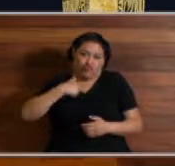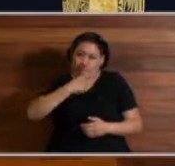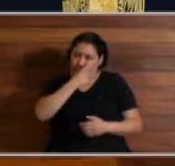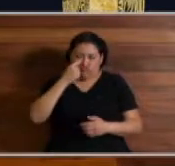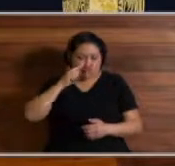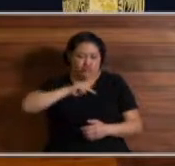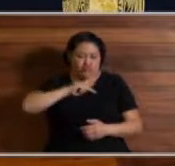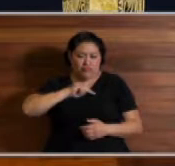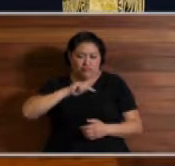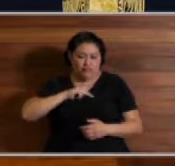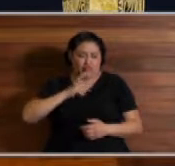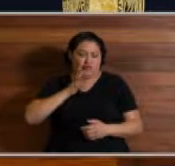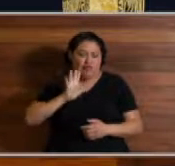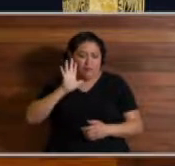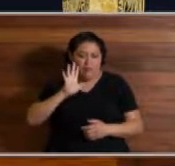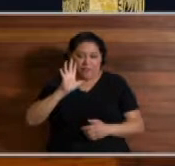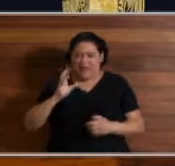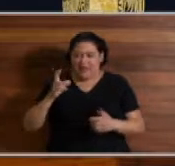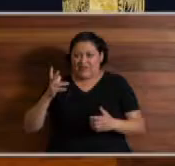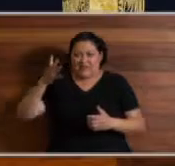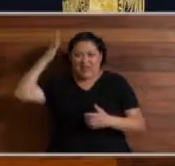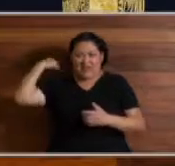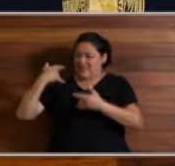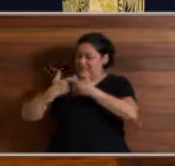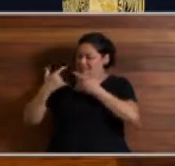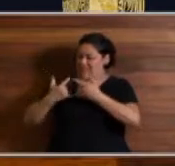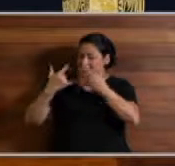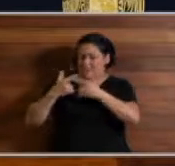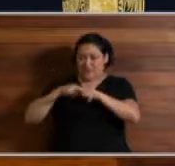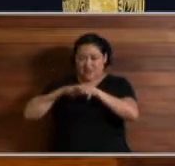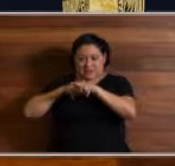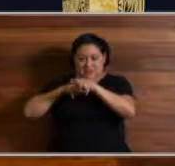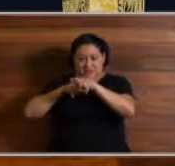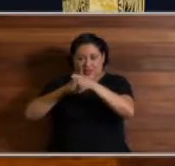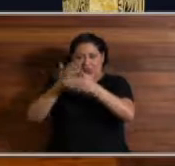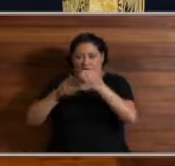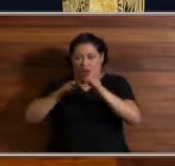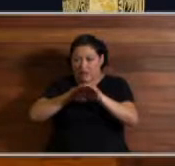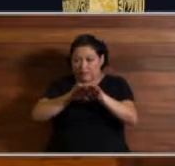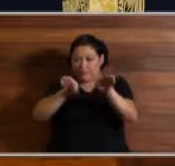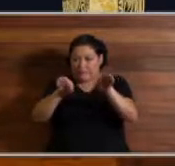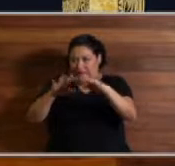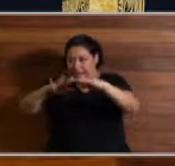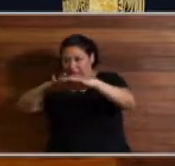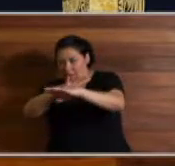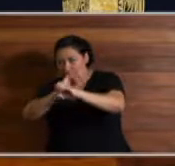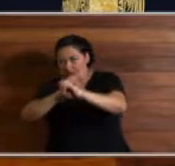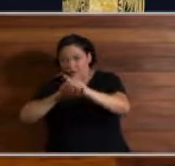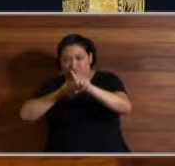una coyuntura histórica determinada, el único